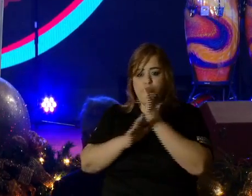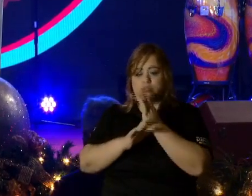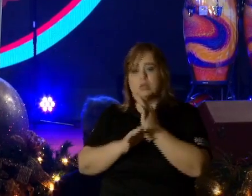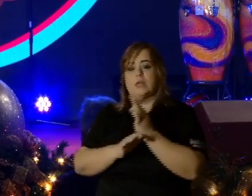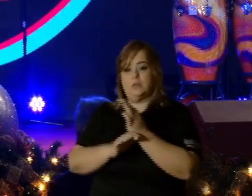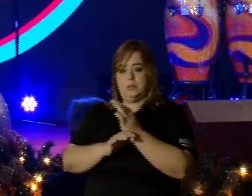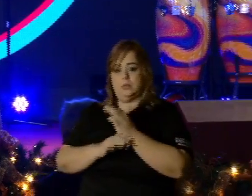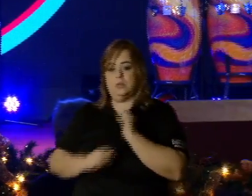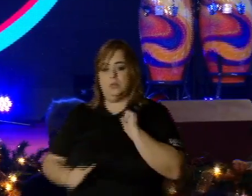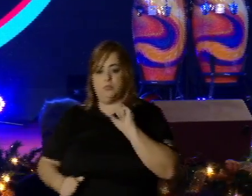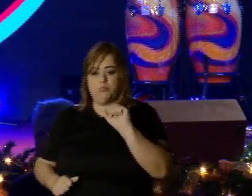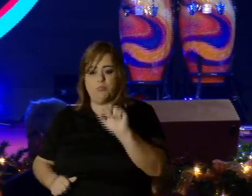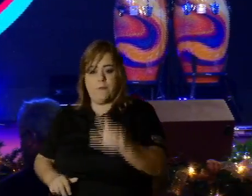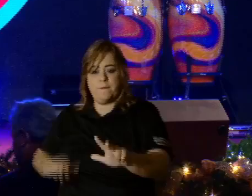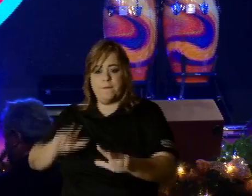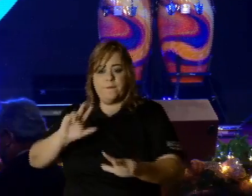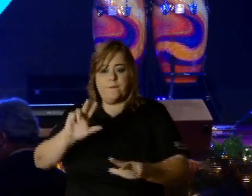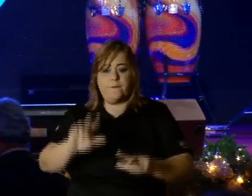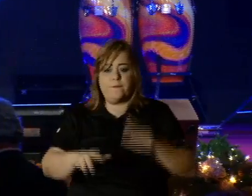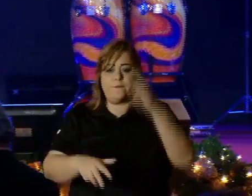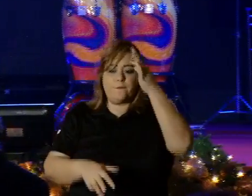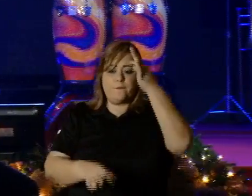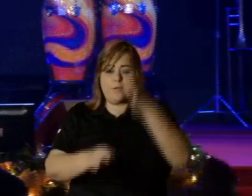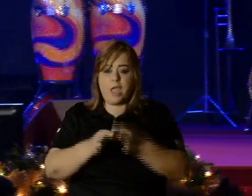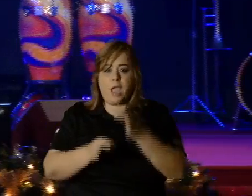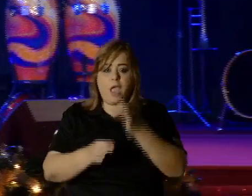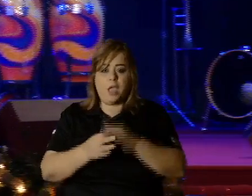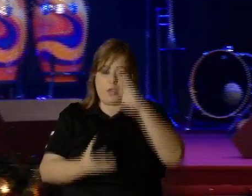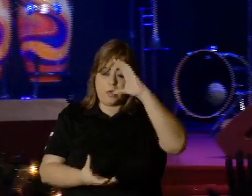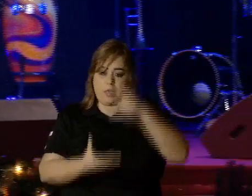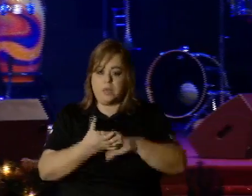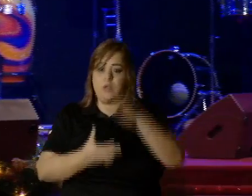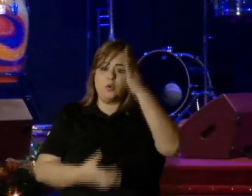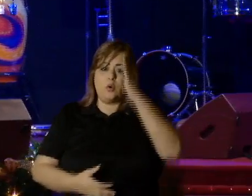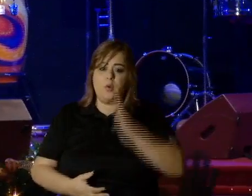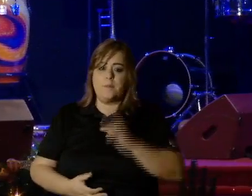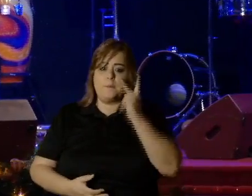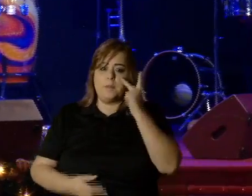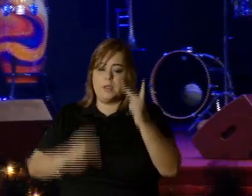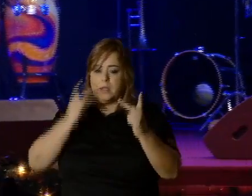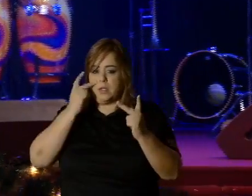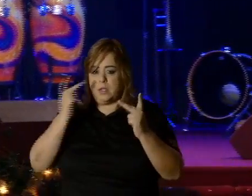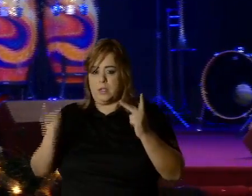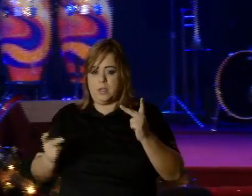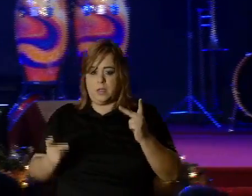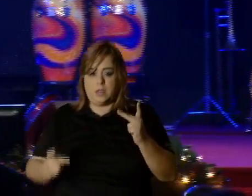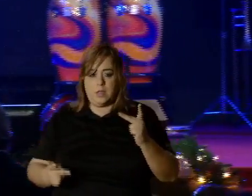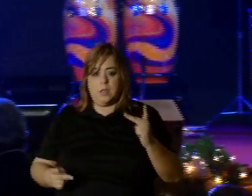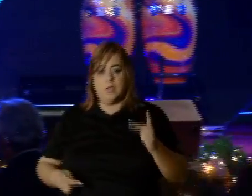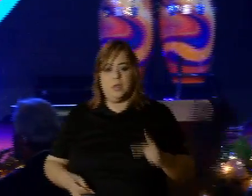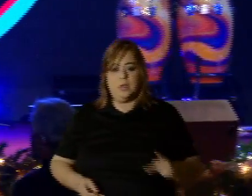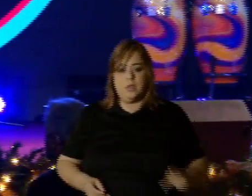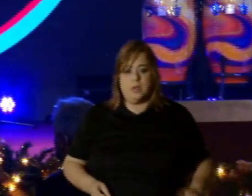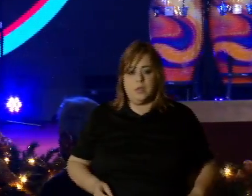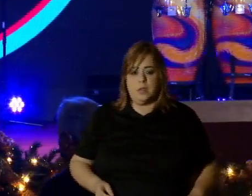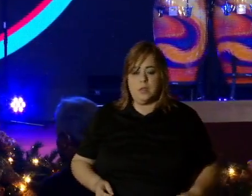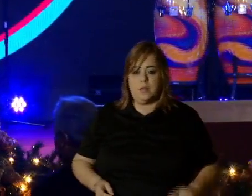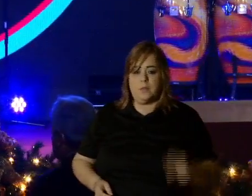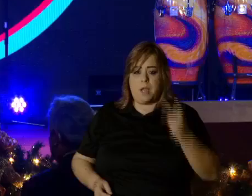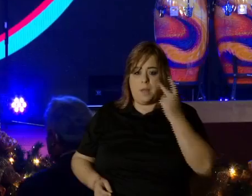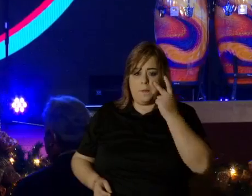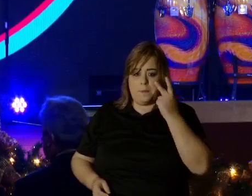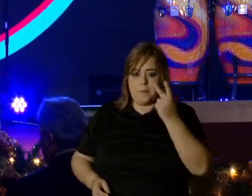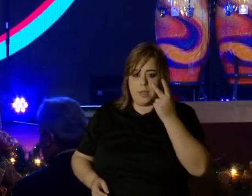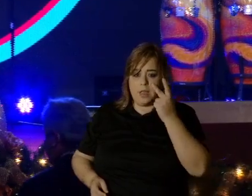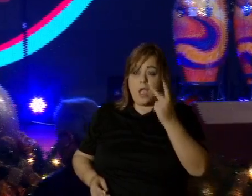Atrévete a caminar por fe. Atrévete a creerle a Dios. Atrévete a ver. Aleluya. Dale una ojeadita al libreto. Y mira